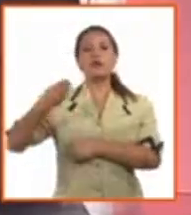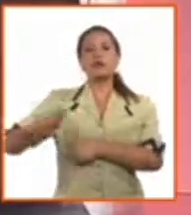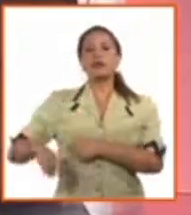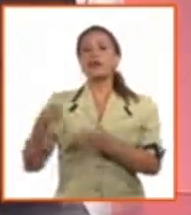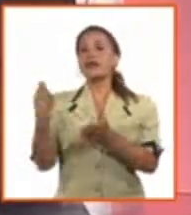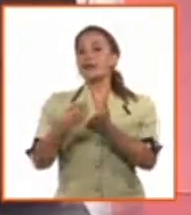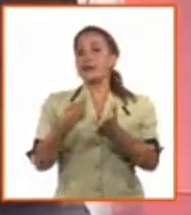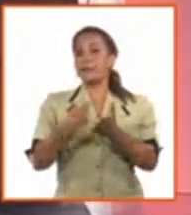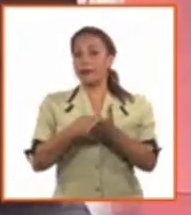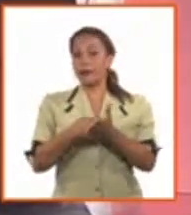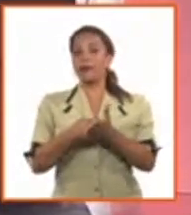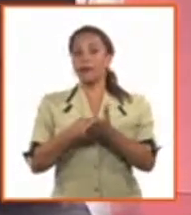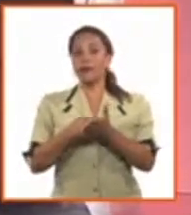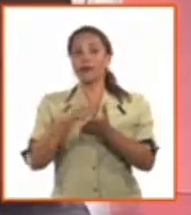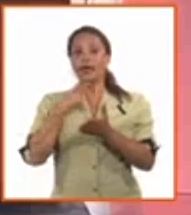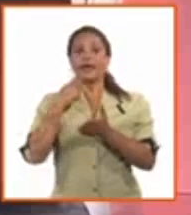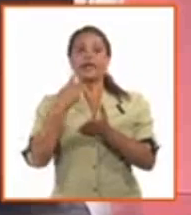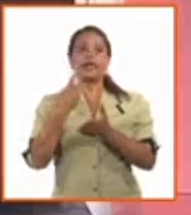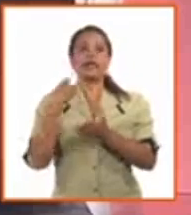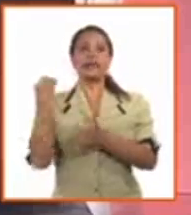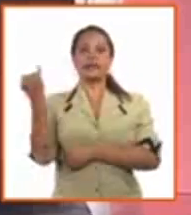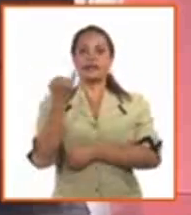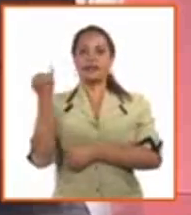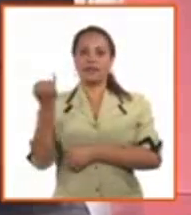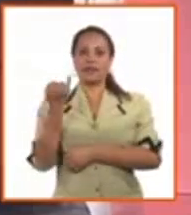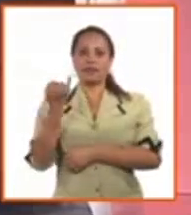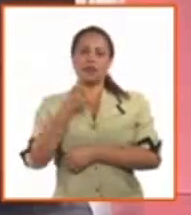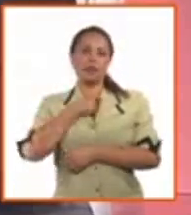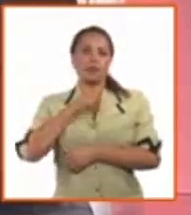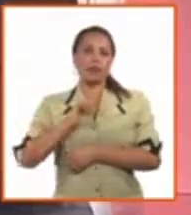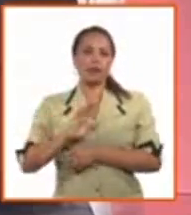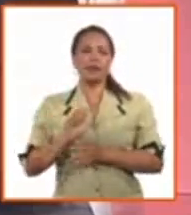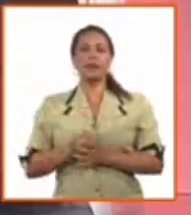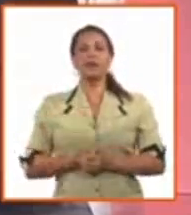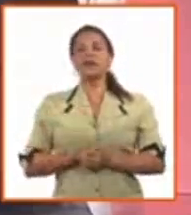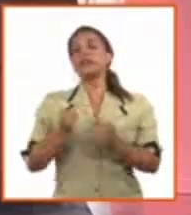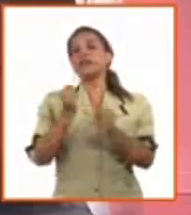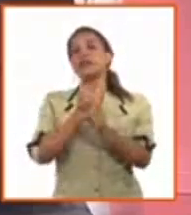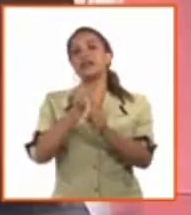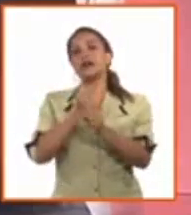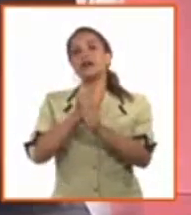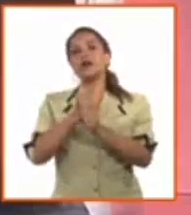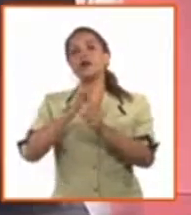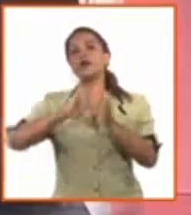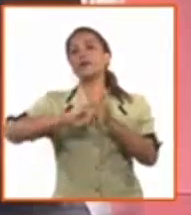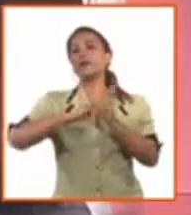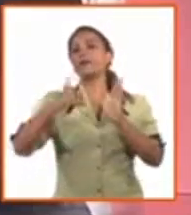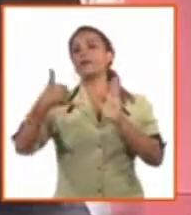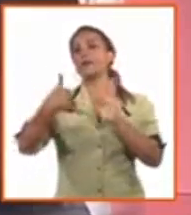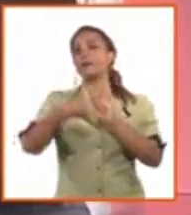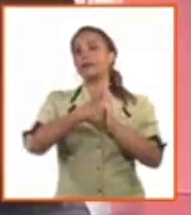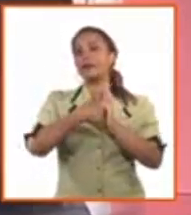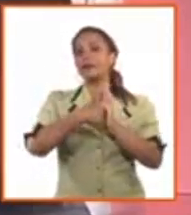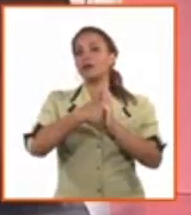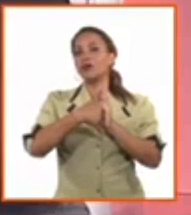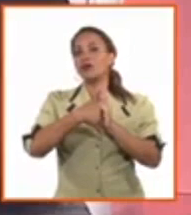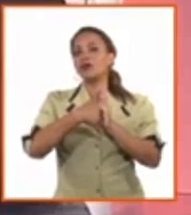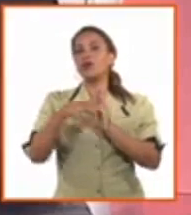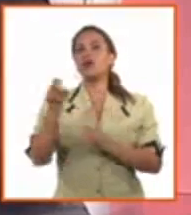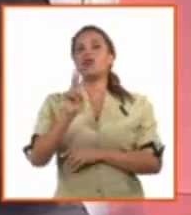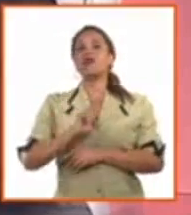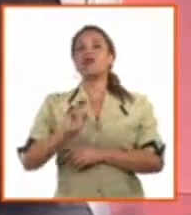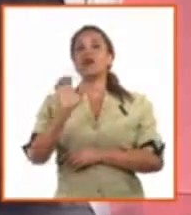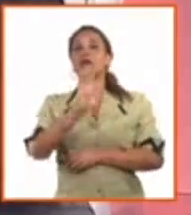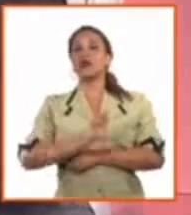aprovechar los financiamientos que existen en organizaciones internacionales en este caso se trabase a tener se tiene un proyecto con la